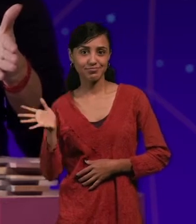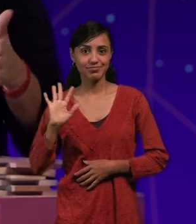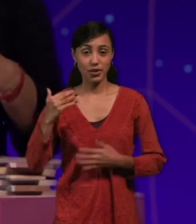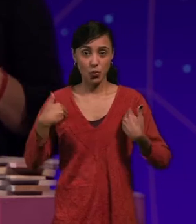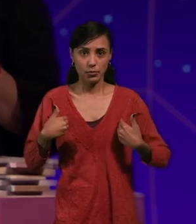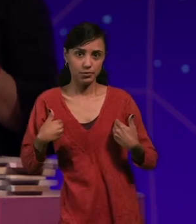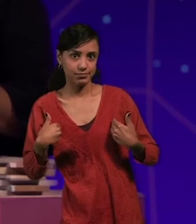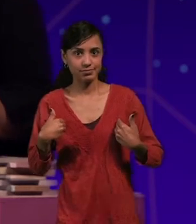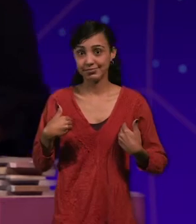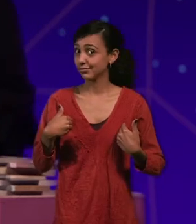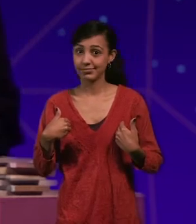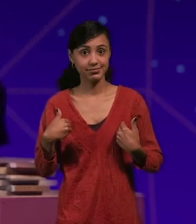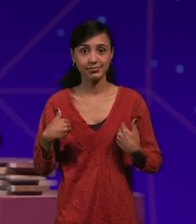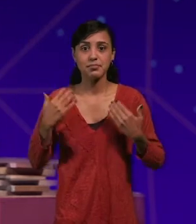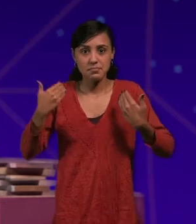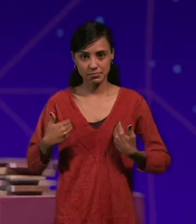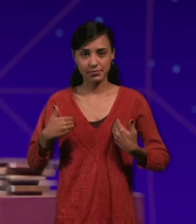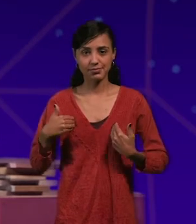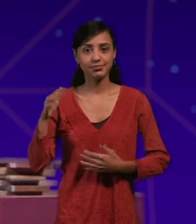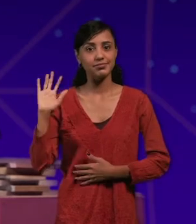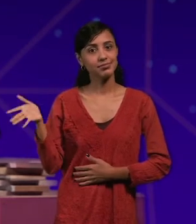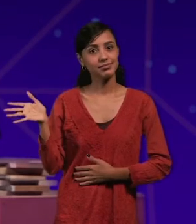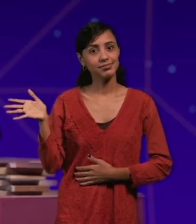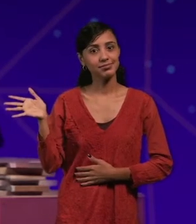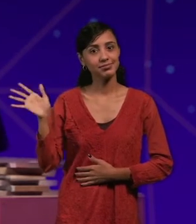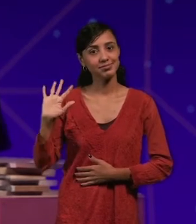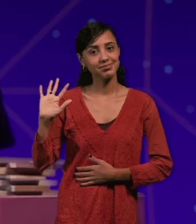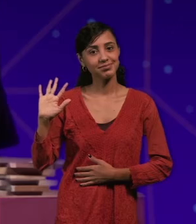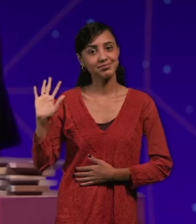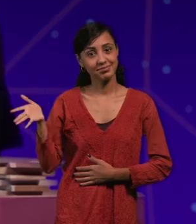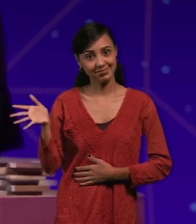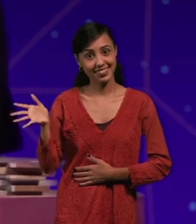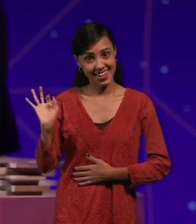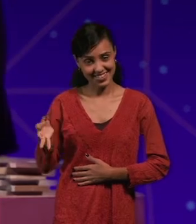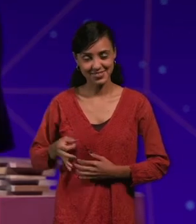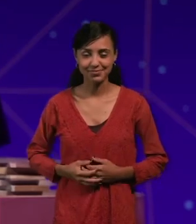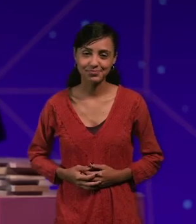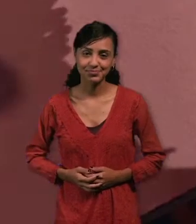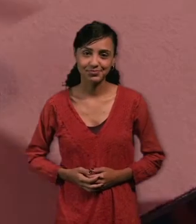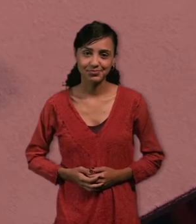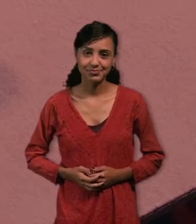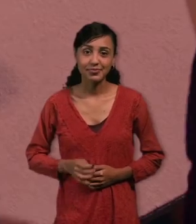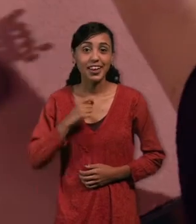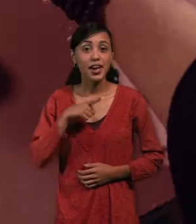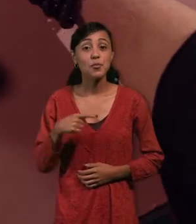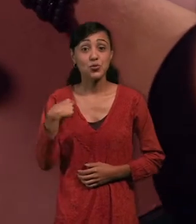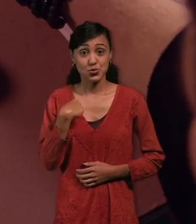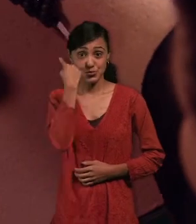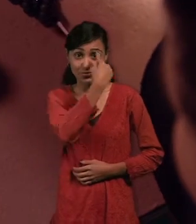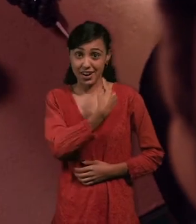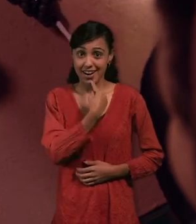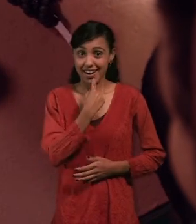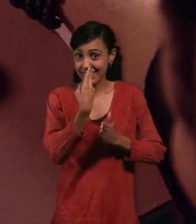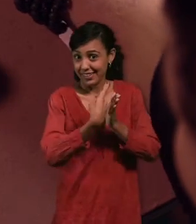ubicado en el mismo lugar y para eso tenemos que transparentar con la hoja y verlo. Entonces, por ejemplo, yo voy a hacer una cara,